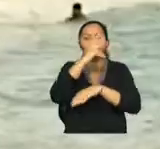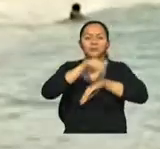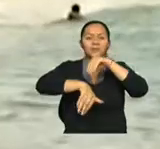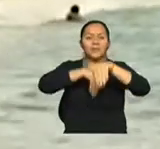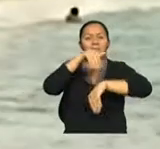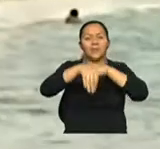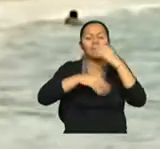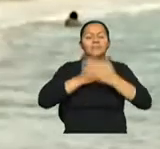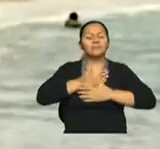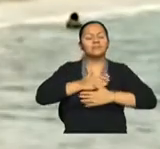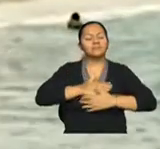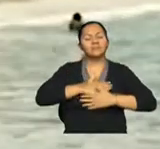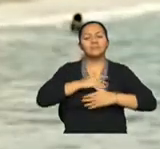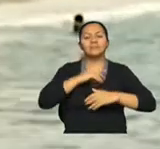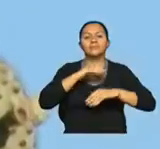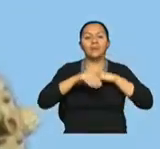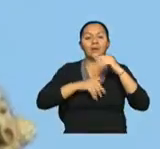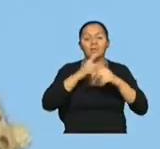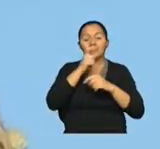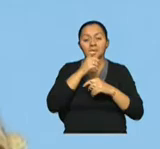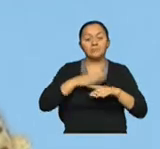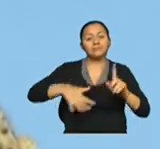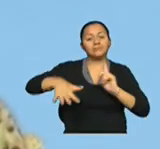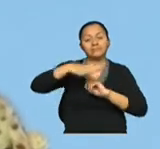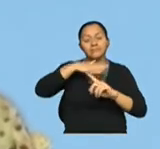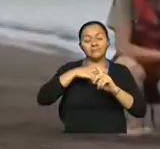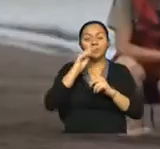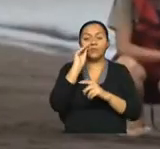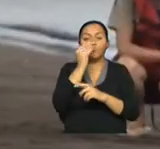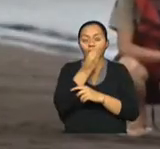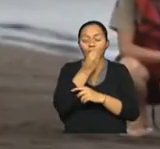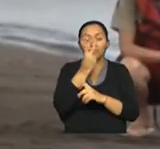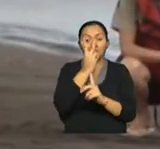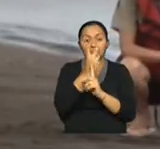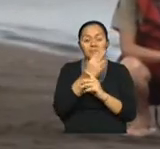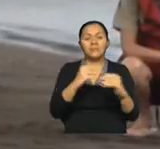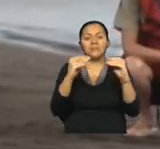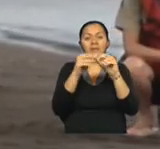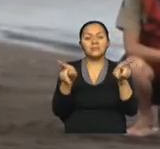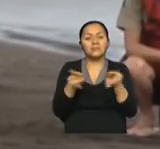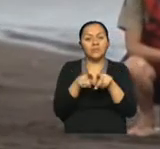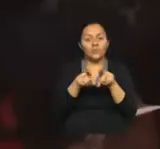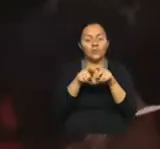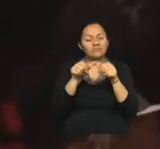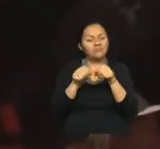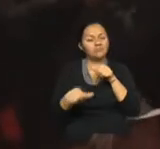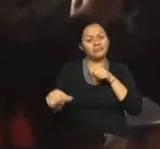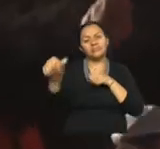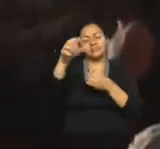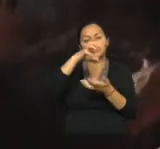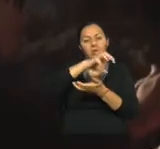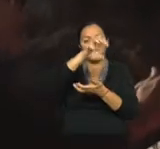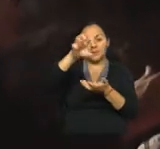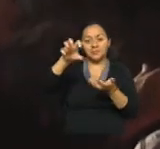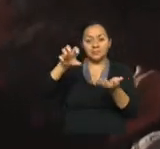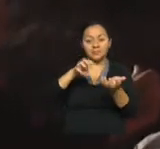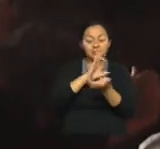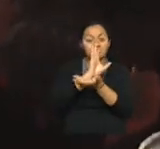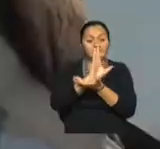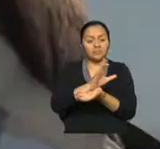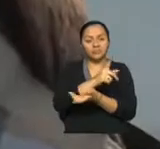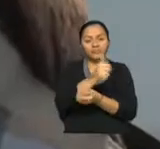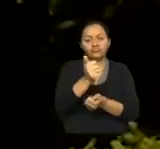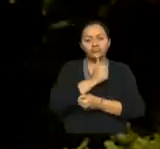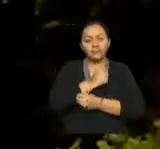de apacibles aguas, exclusiva fauna y flora endémica, así como también una infinidad de rocas, testigos del origen